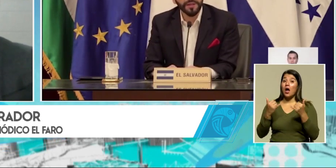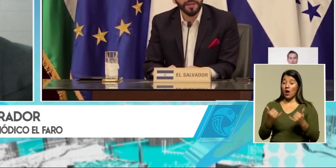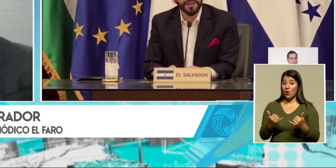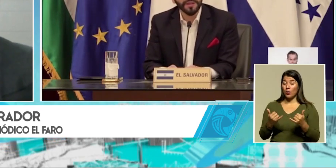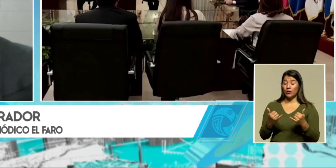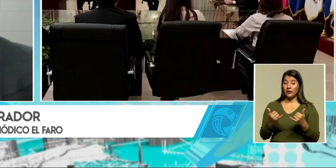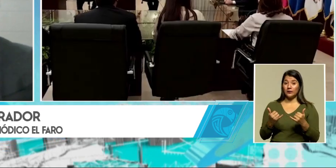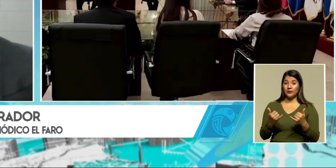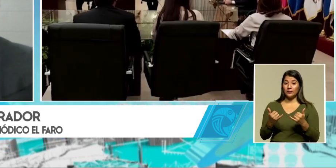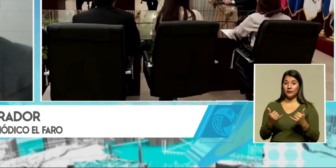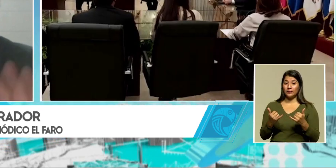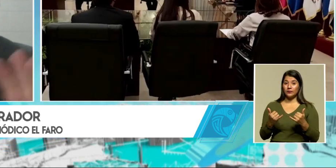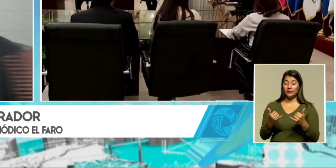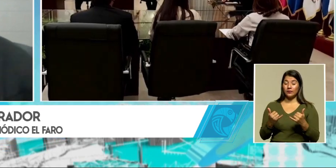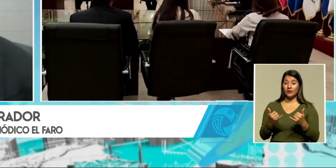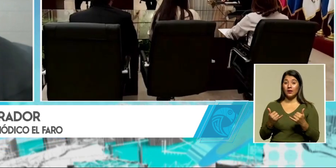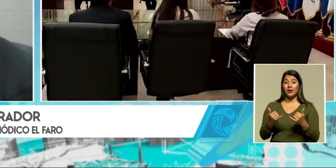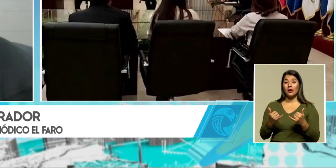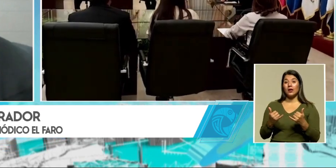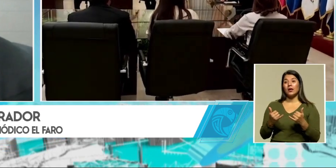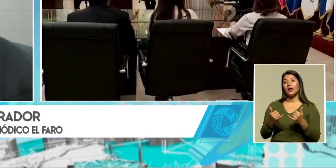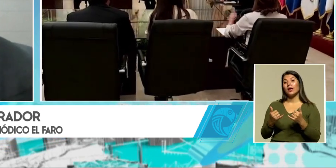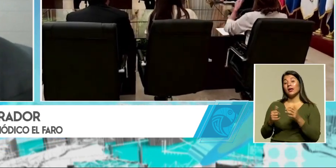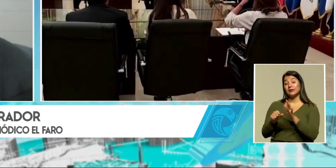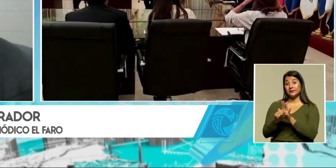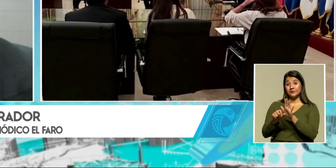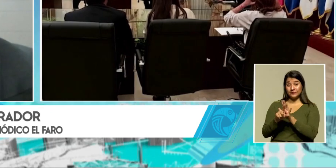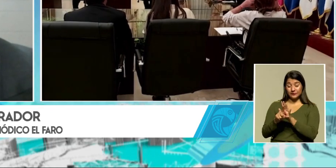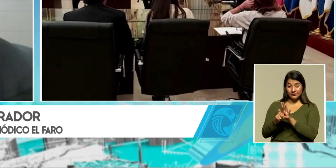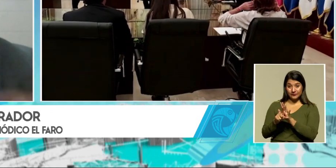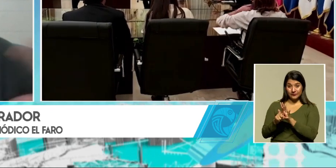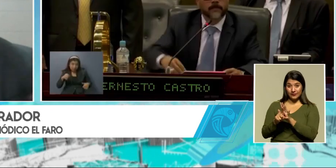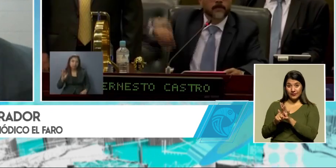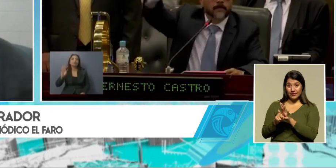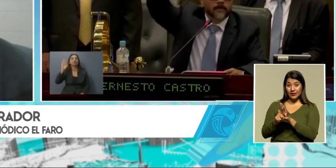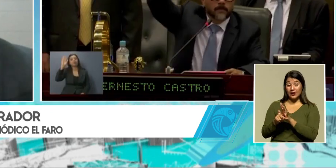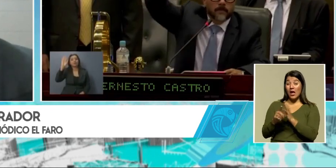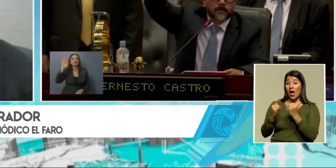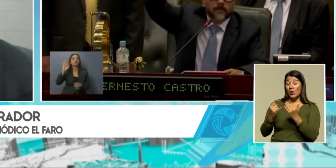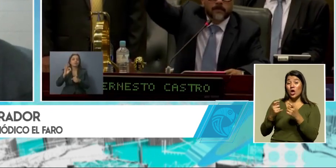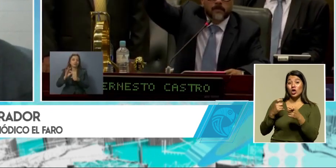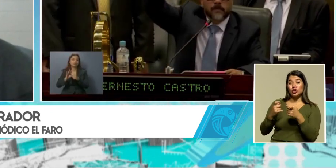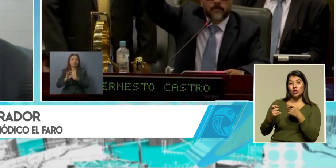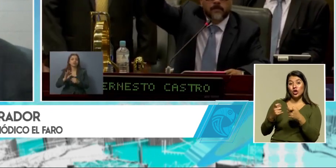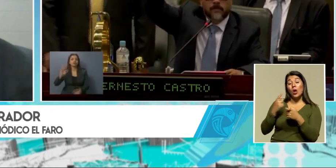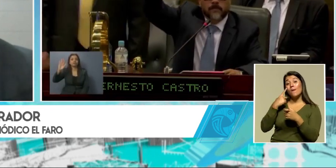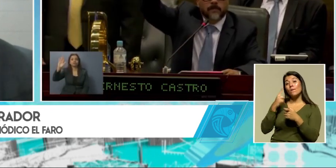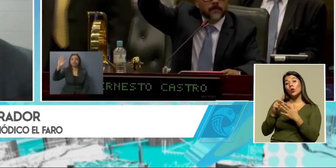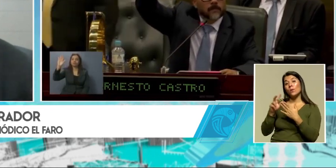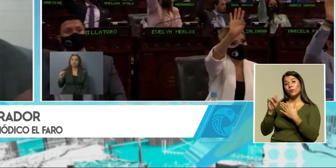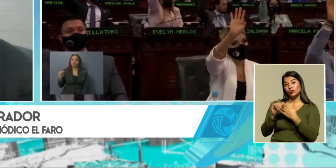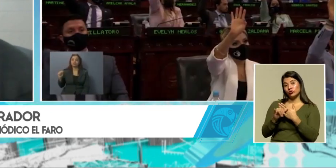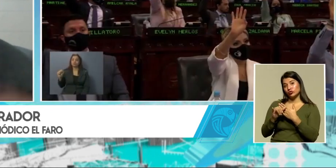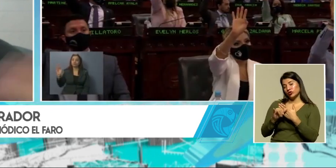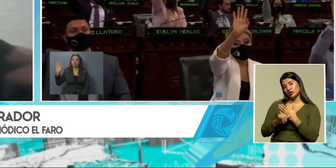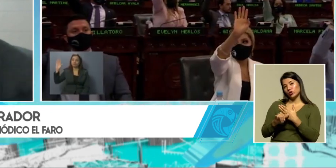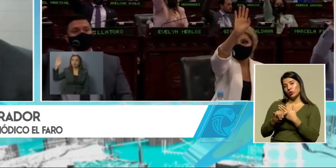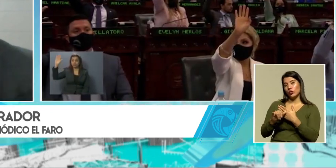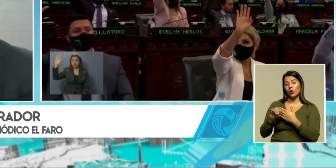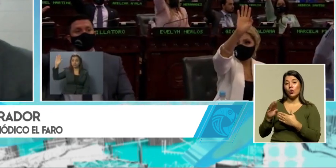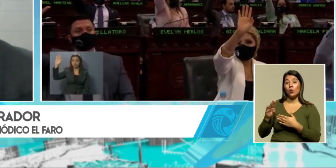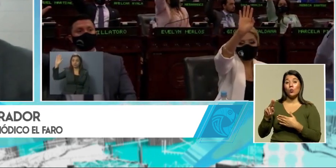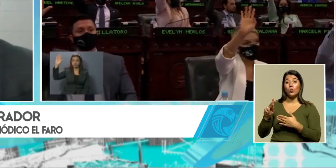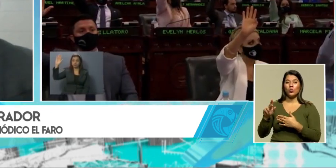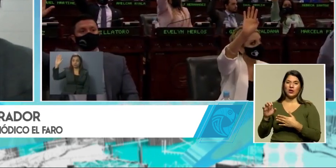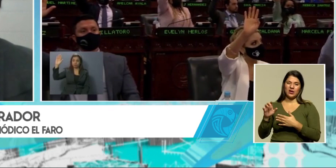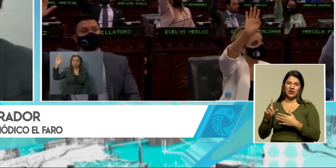mismo el órgano legislativo está dominado por el proyecto Bukele, por el proyecto Nuevas